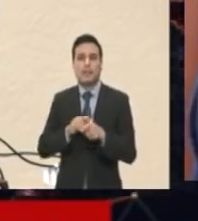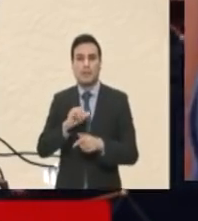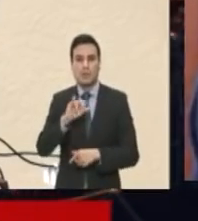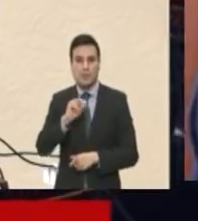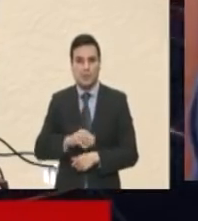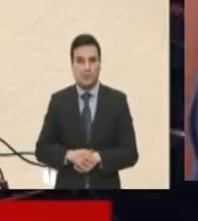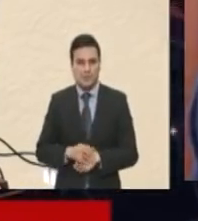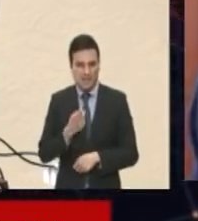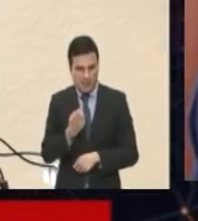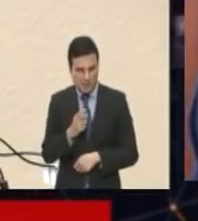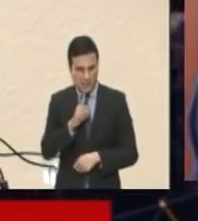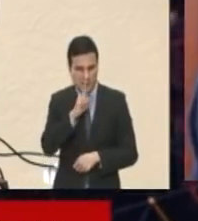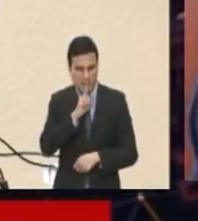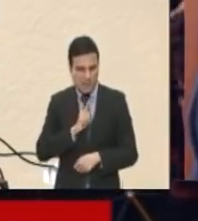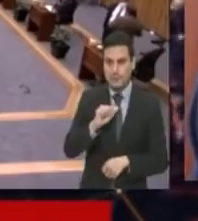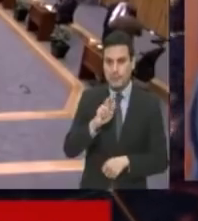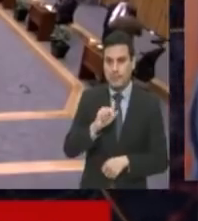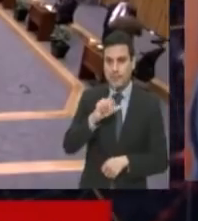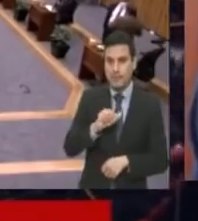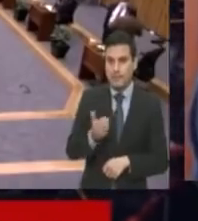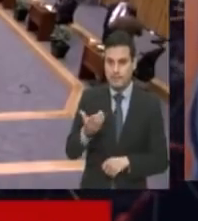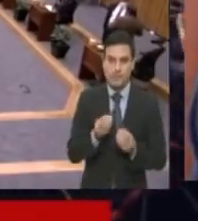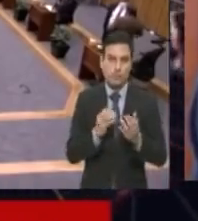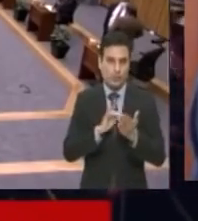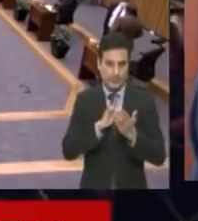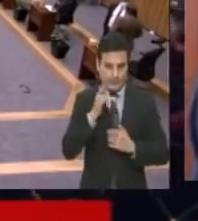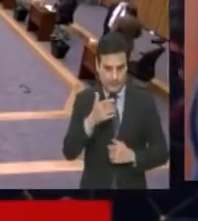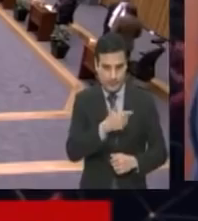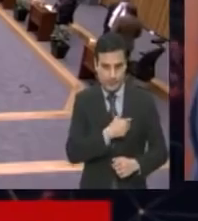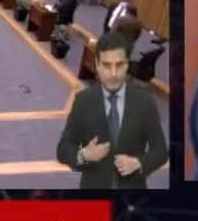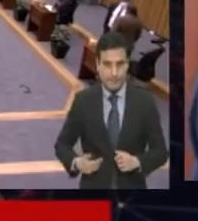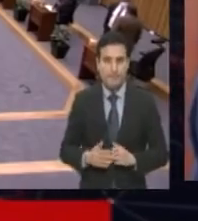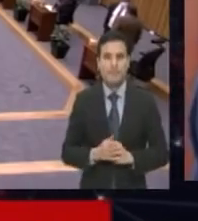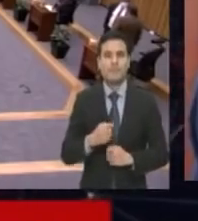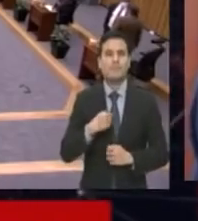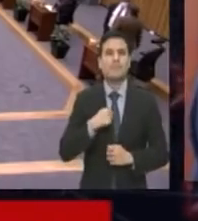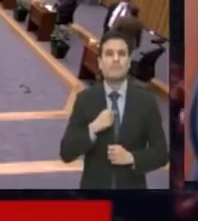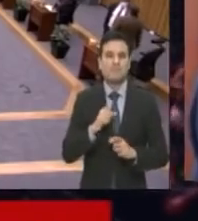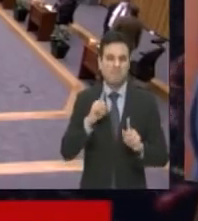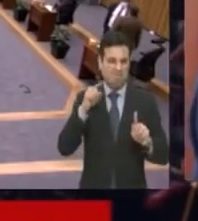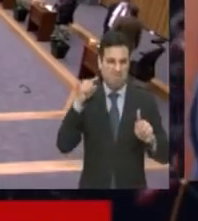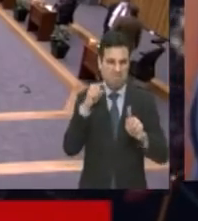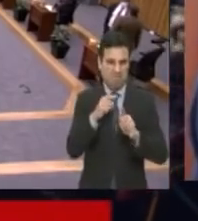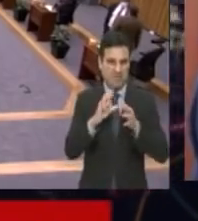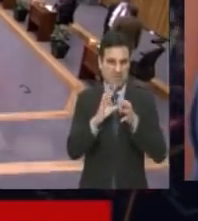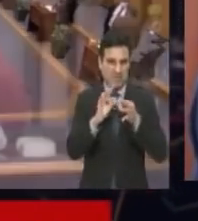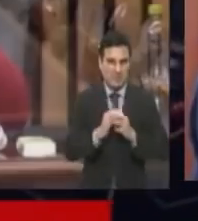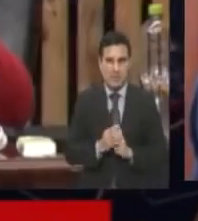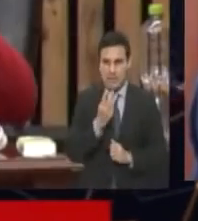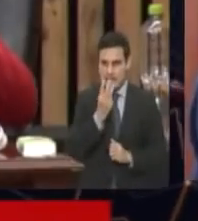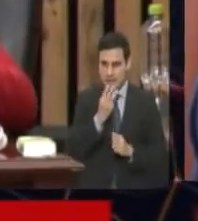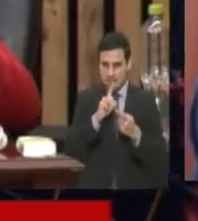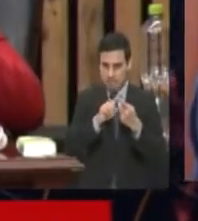entre el Ejecutivo y el Instituto Nacional Electoral, órgano autónomo.